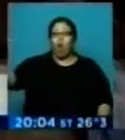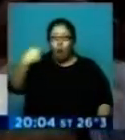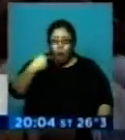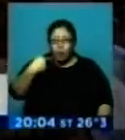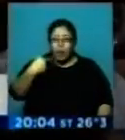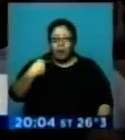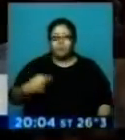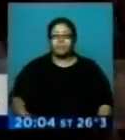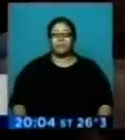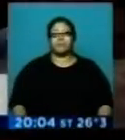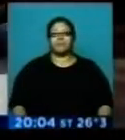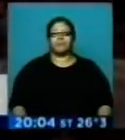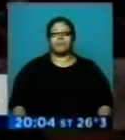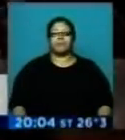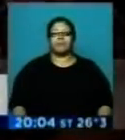si después